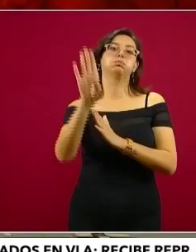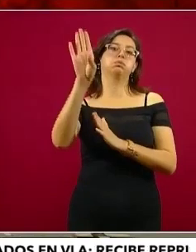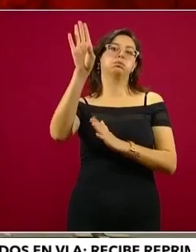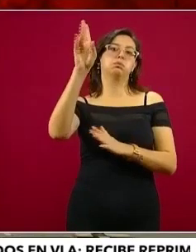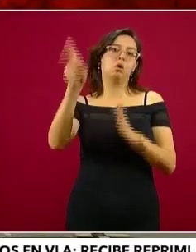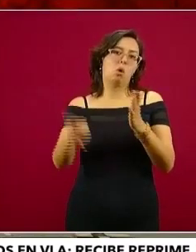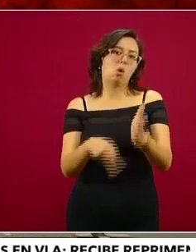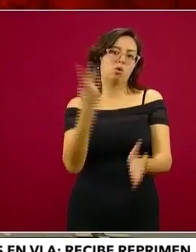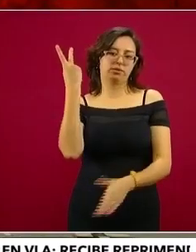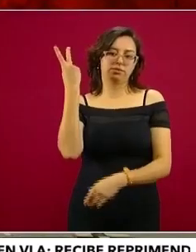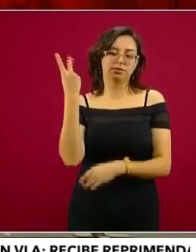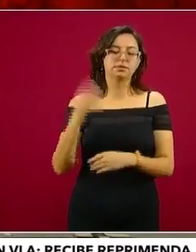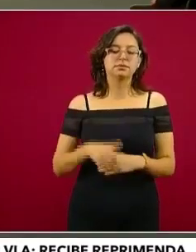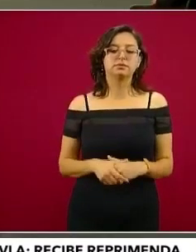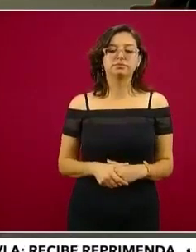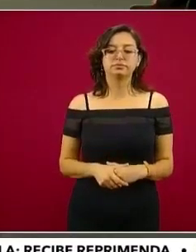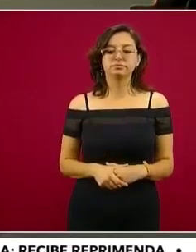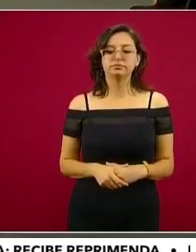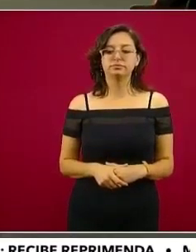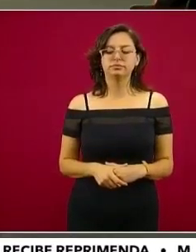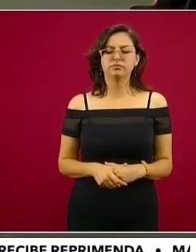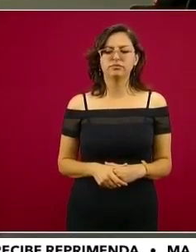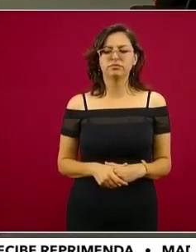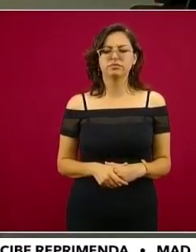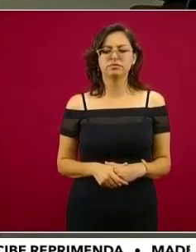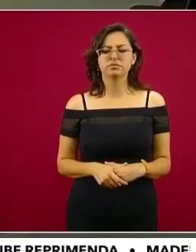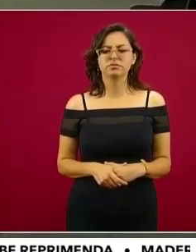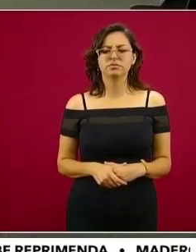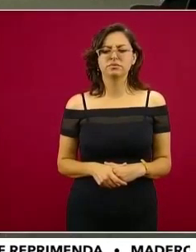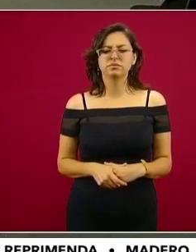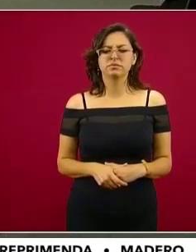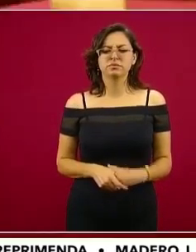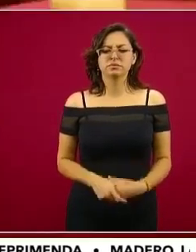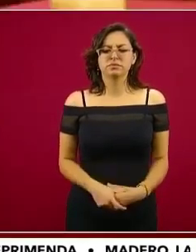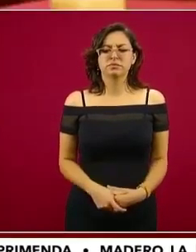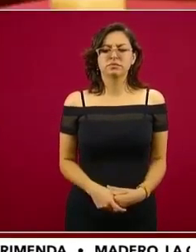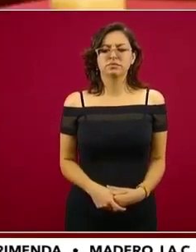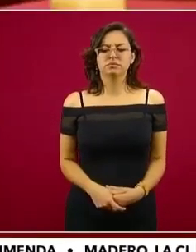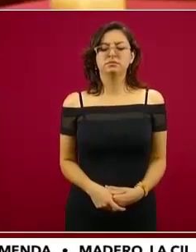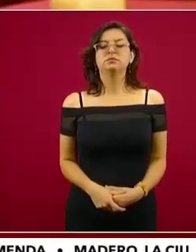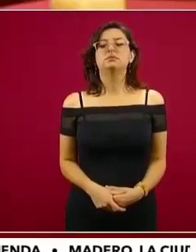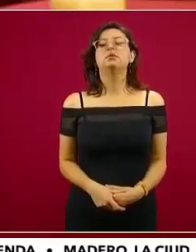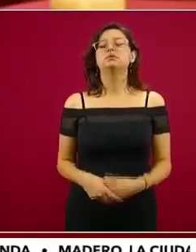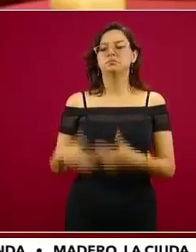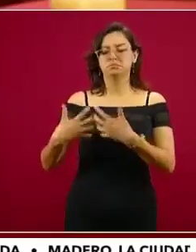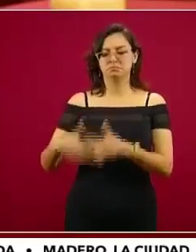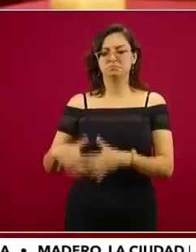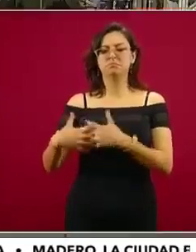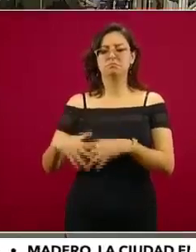epidemia, ¿no? ¿Y su primera pregunta? Tiene que ver con los ventiladores. Ventiladores.